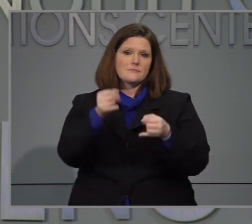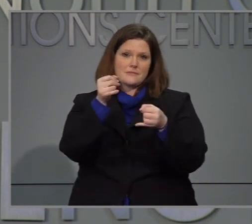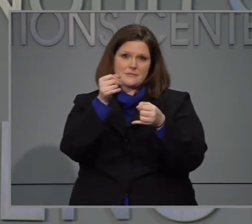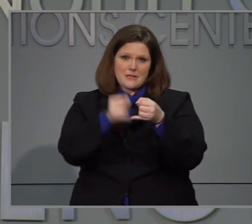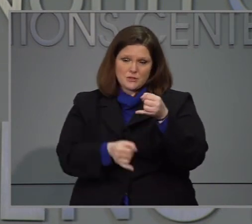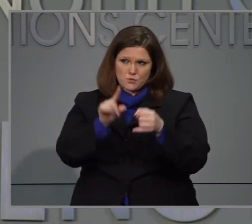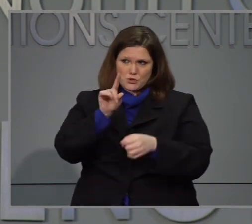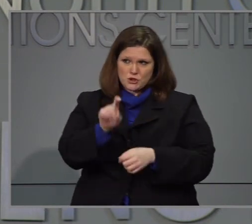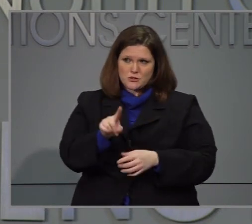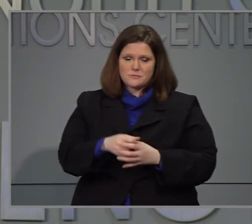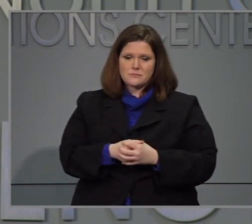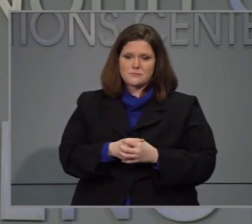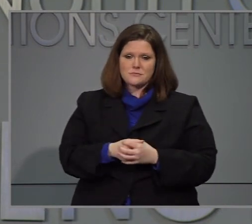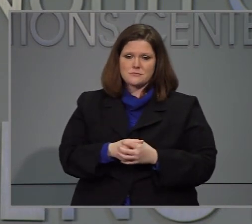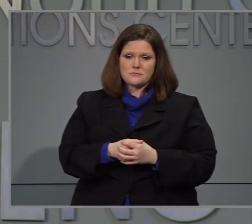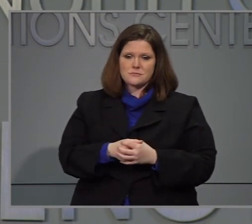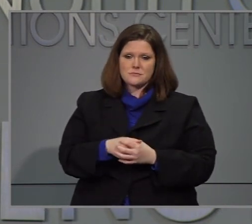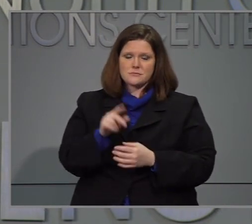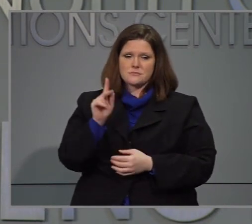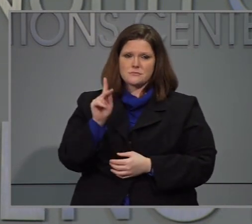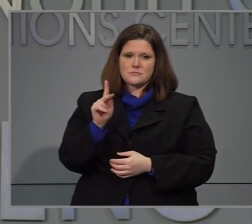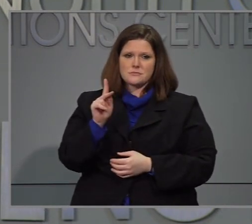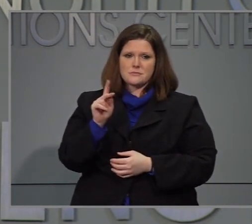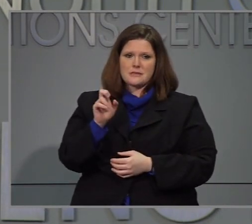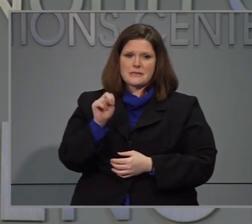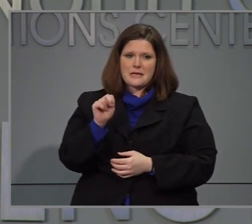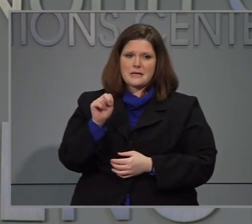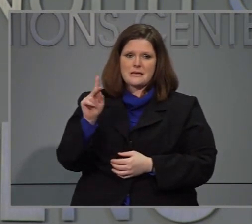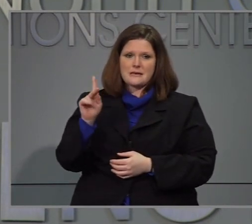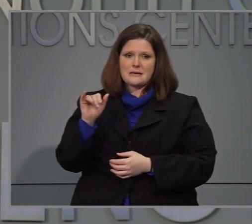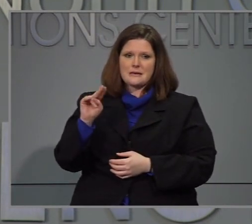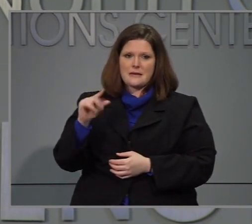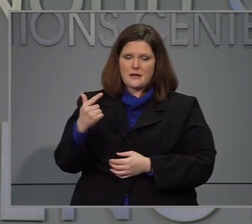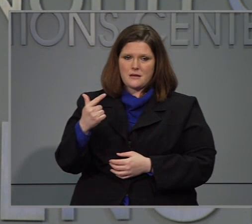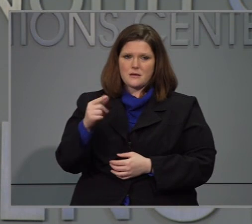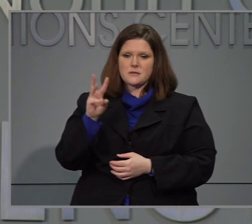La última pregunta es de Kim Cheng, de WLOS.